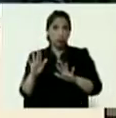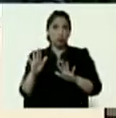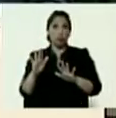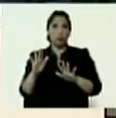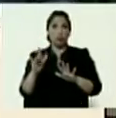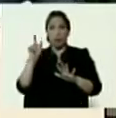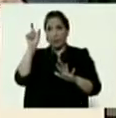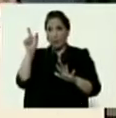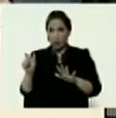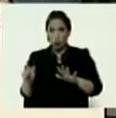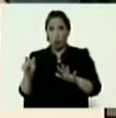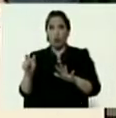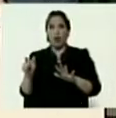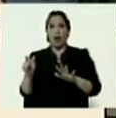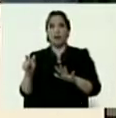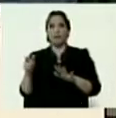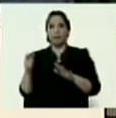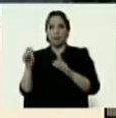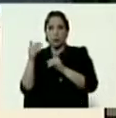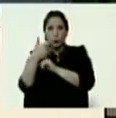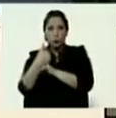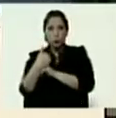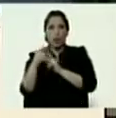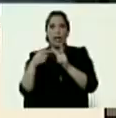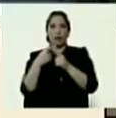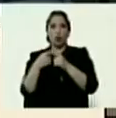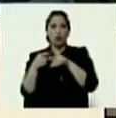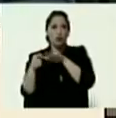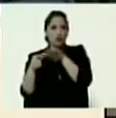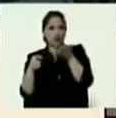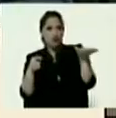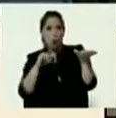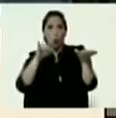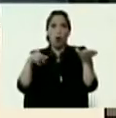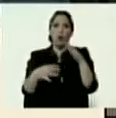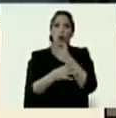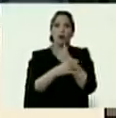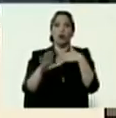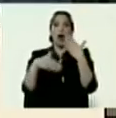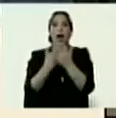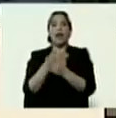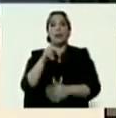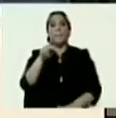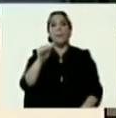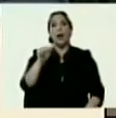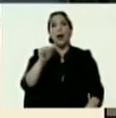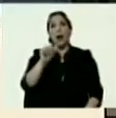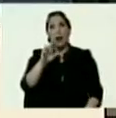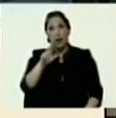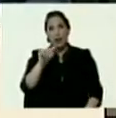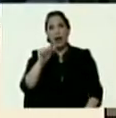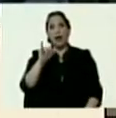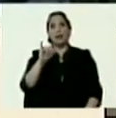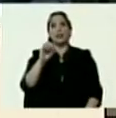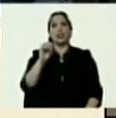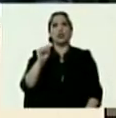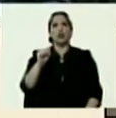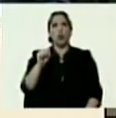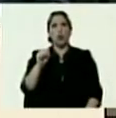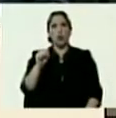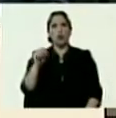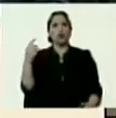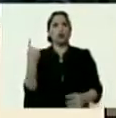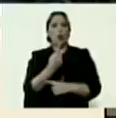persona infiltrada, y Guaidó se dirige hacia el sector El Paraíso, solamente escoltado por la banda de Los Rastrojos. No había